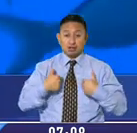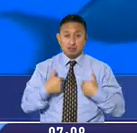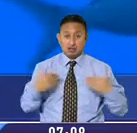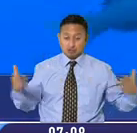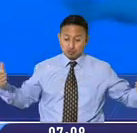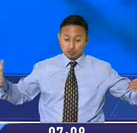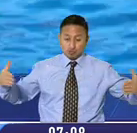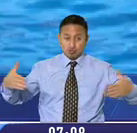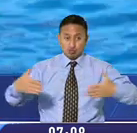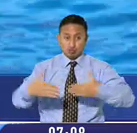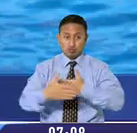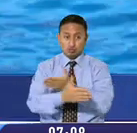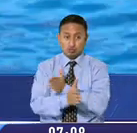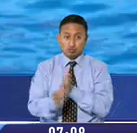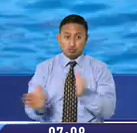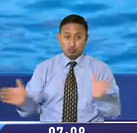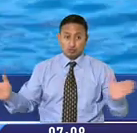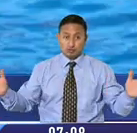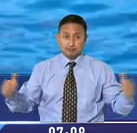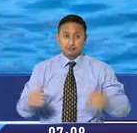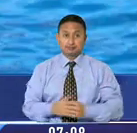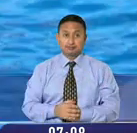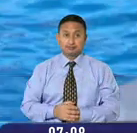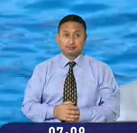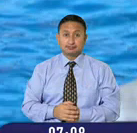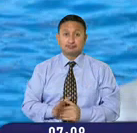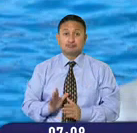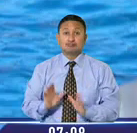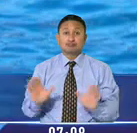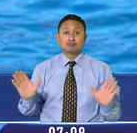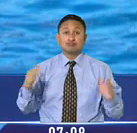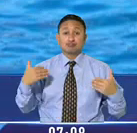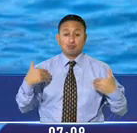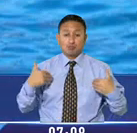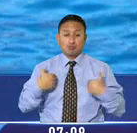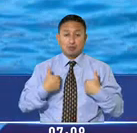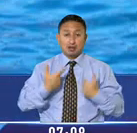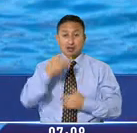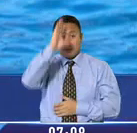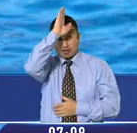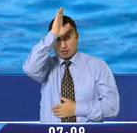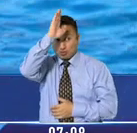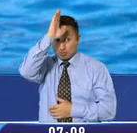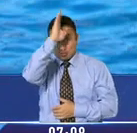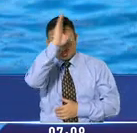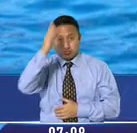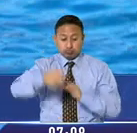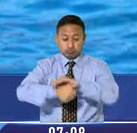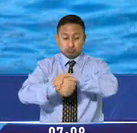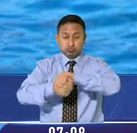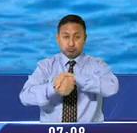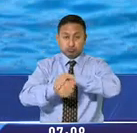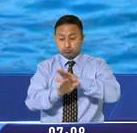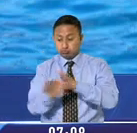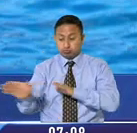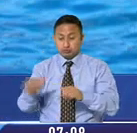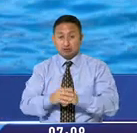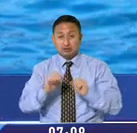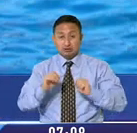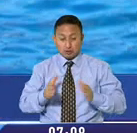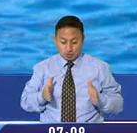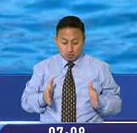especies amenazadas. Las especies, sobre todo altamente migratorias, como tiburones, tortugas y otras, pues tendrán un